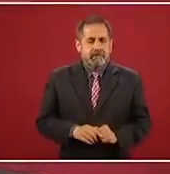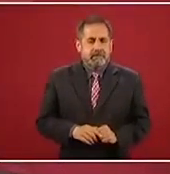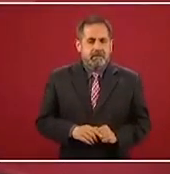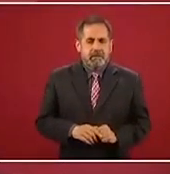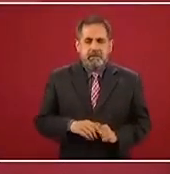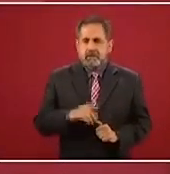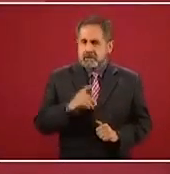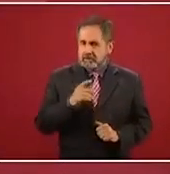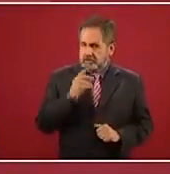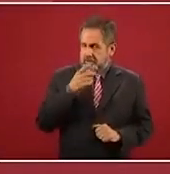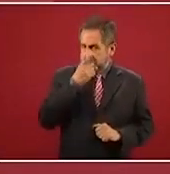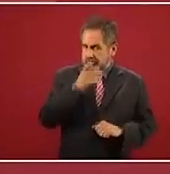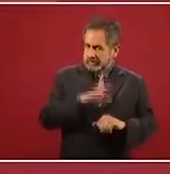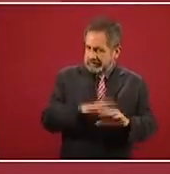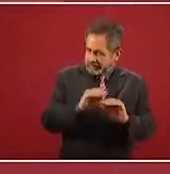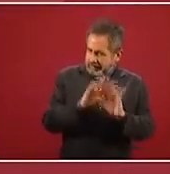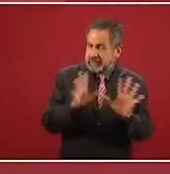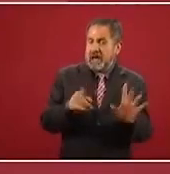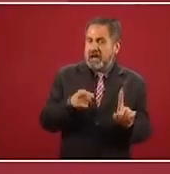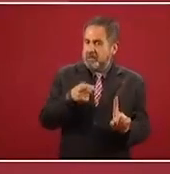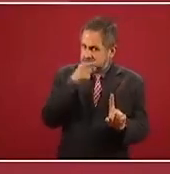poner las cosas en su lugar,